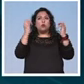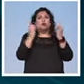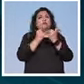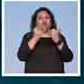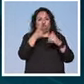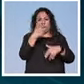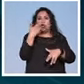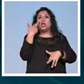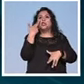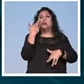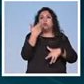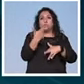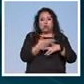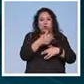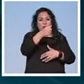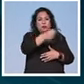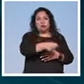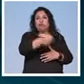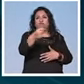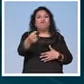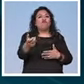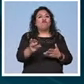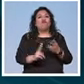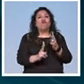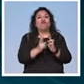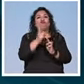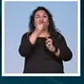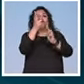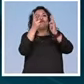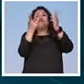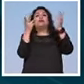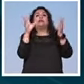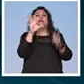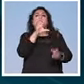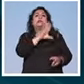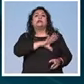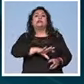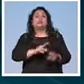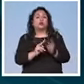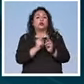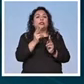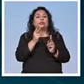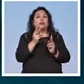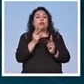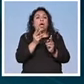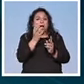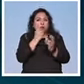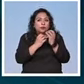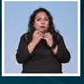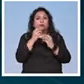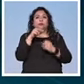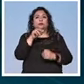son responsables de que las plantaciones no fructifiquen, pues les encantan los brotes jóvenes.